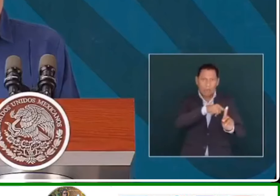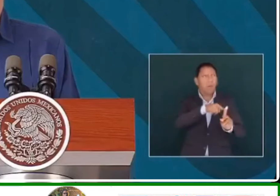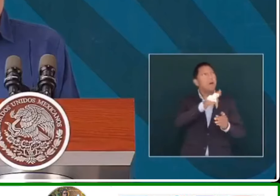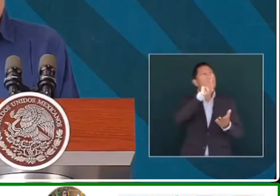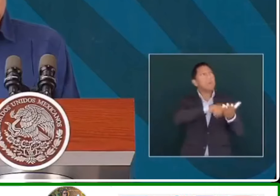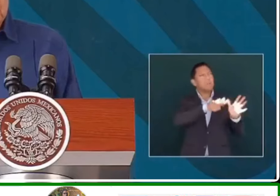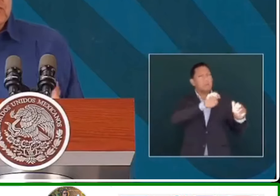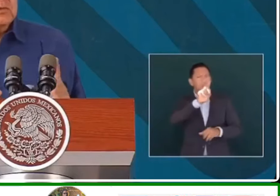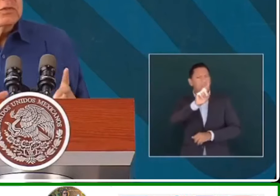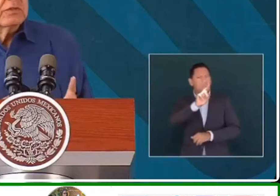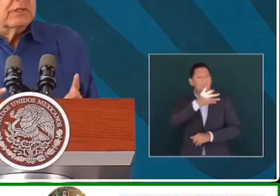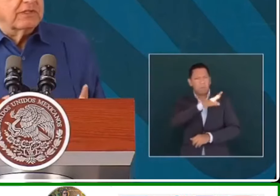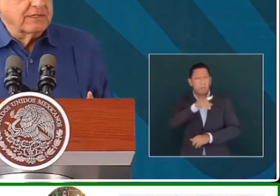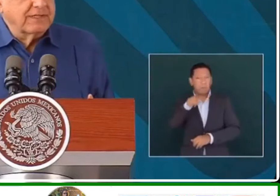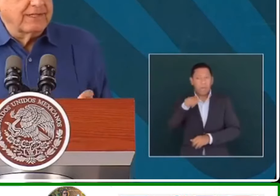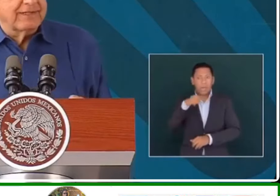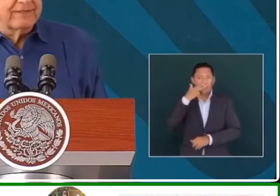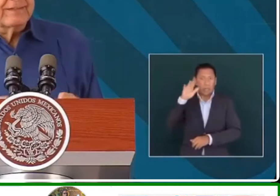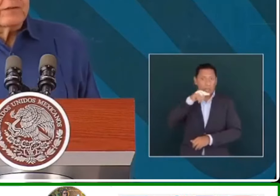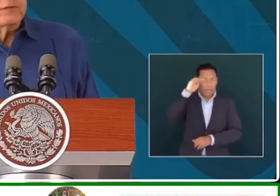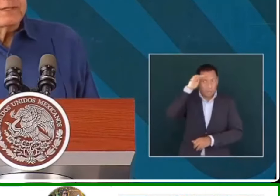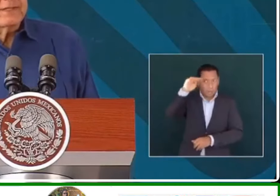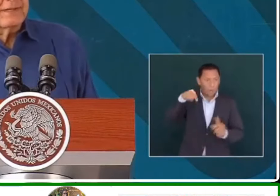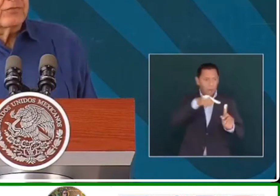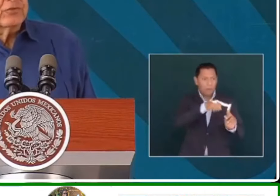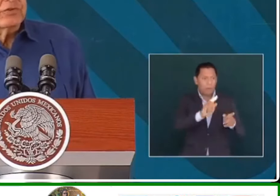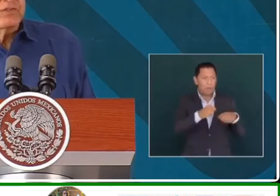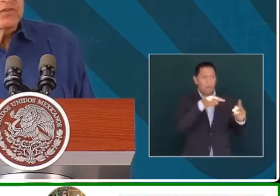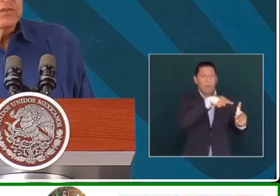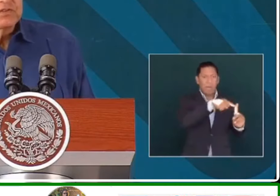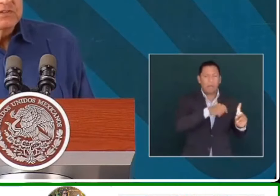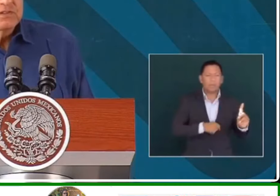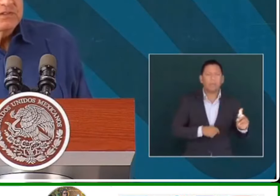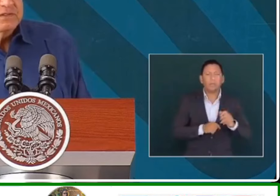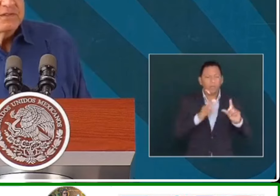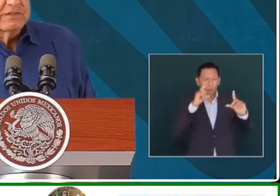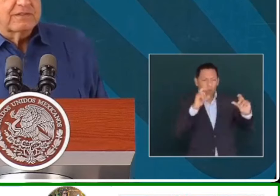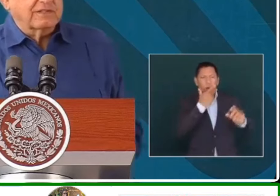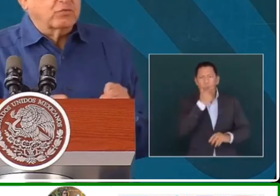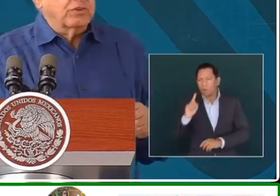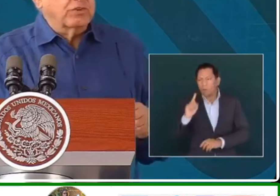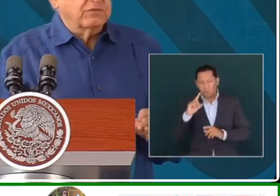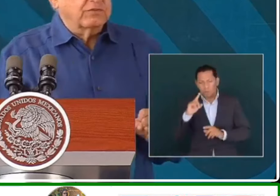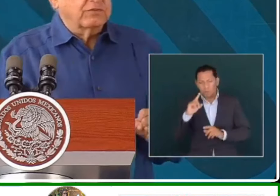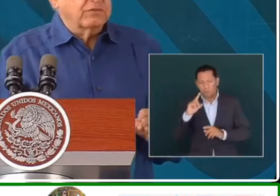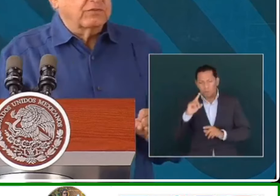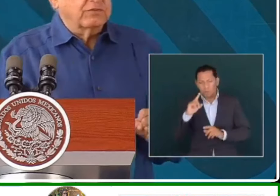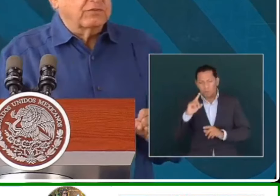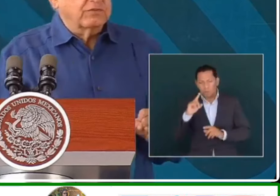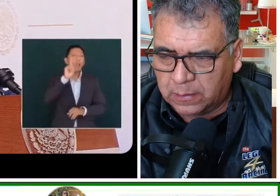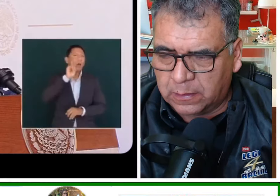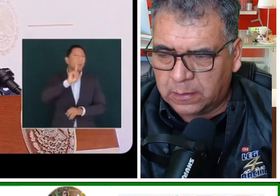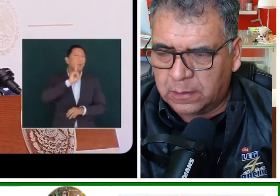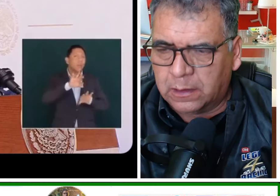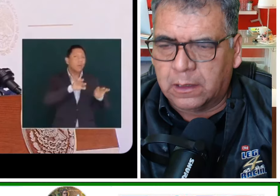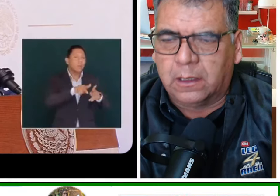que lo están fotografiando, y él se da cuenta de que el fotógrafo es judío.